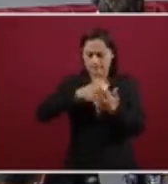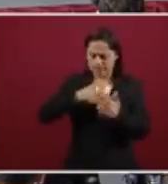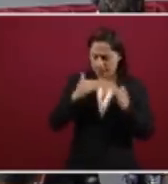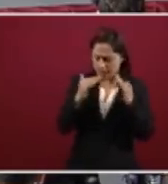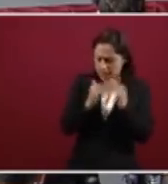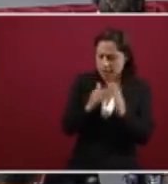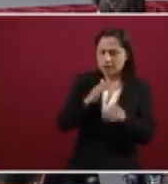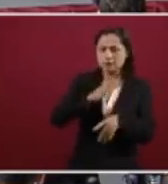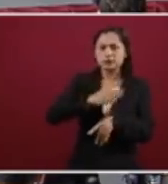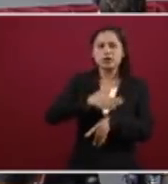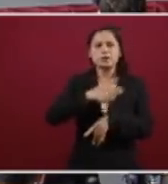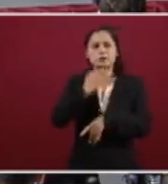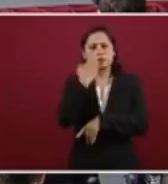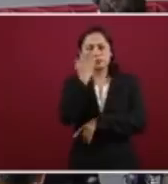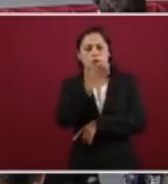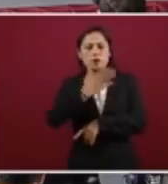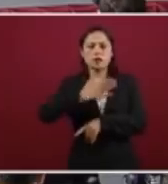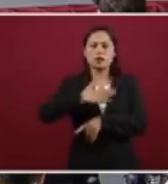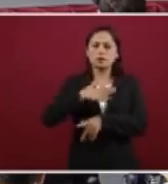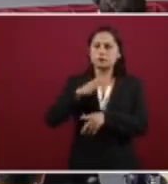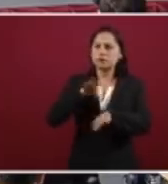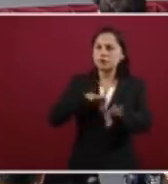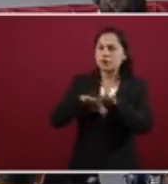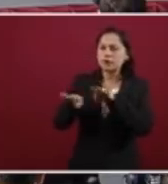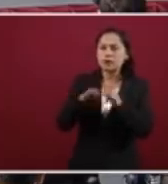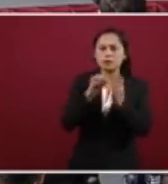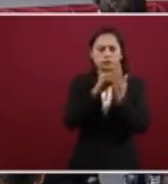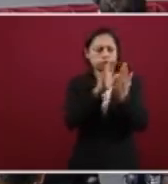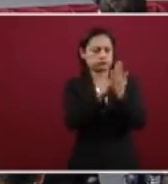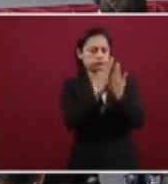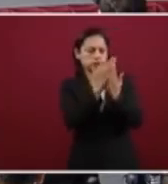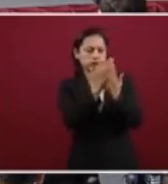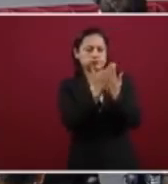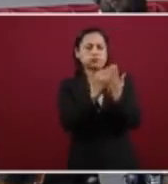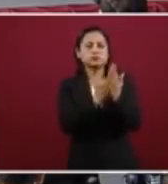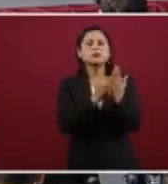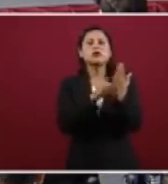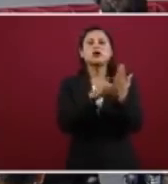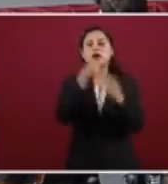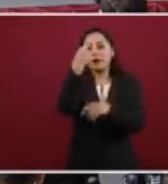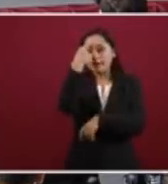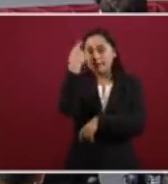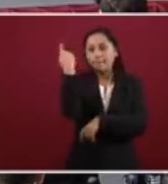va a permitir que te entreguemos una constancia de que participaste en el sismo.